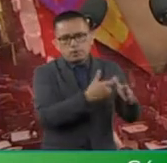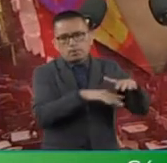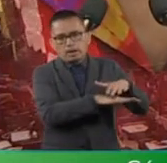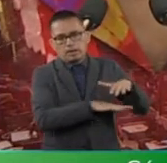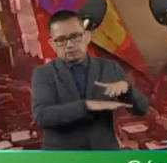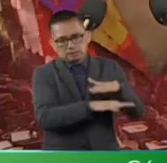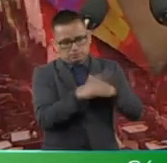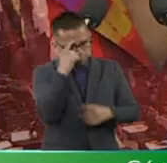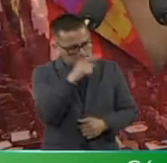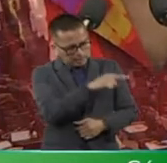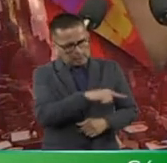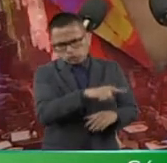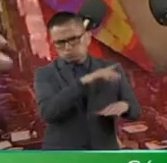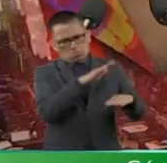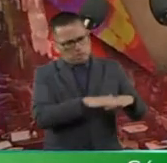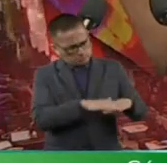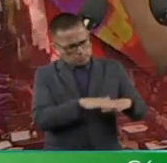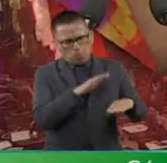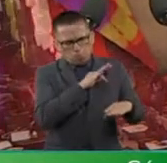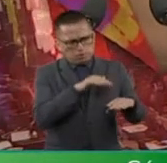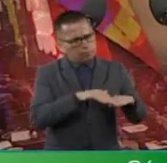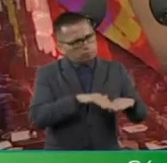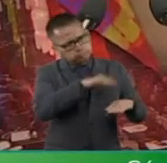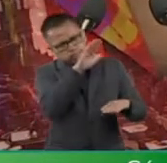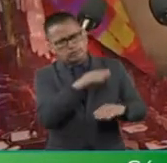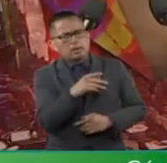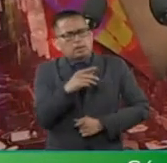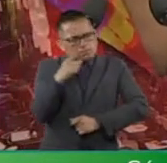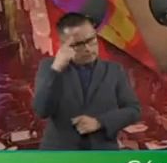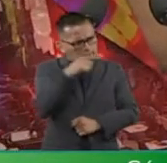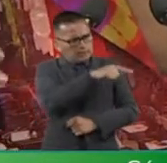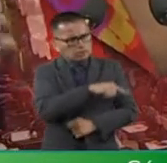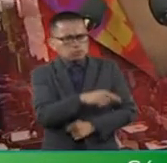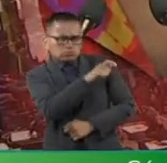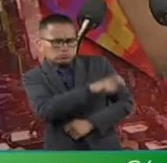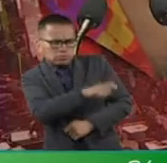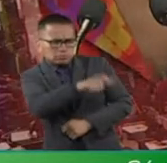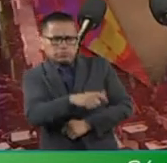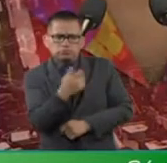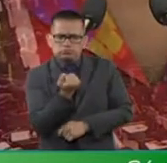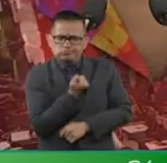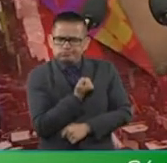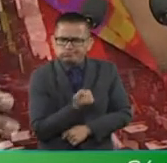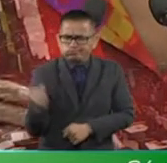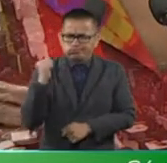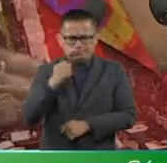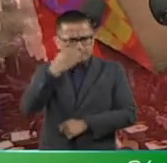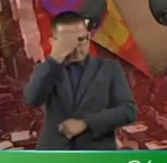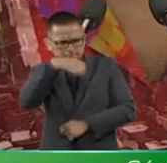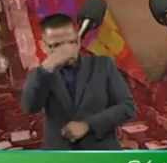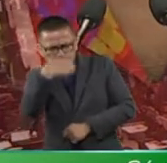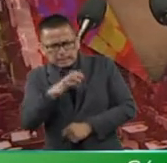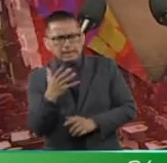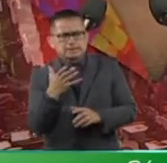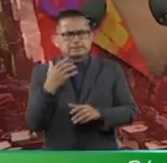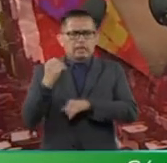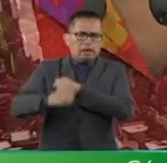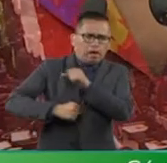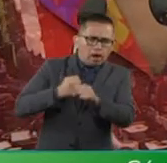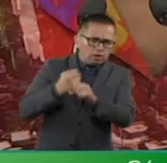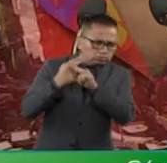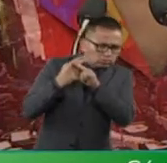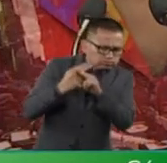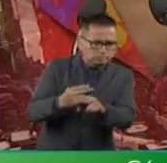a partir de ahí efectivamente sean las capacidades, sean la experiencia, sea la antigüedad la que pueda